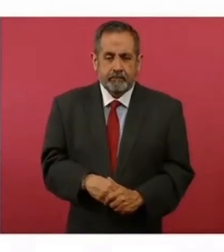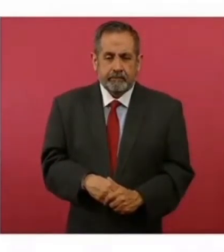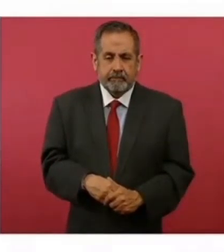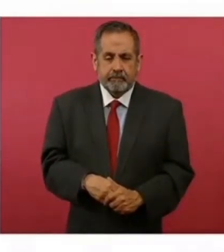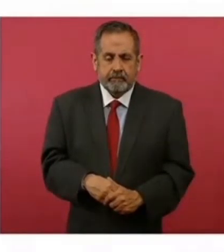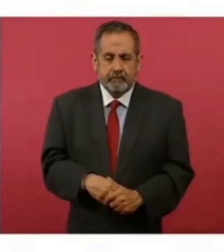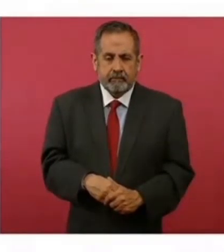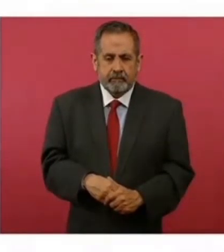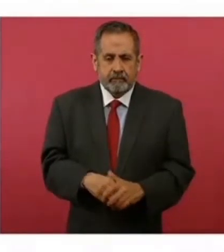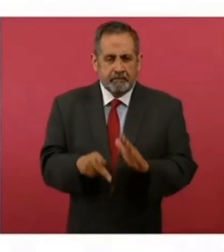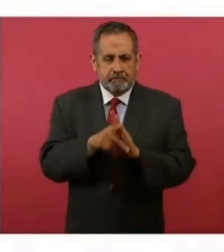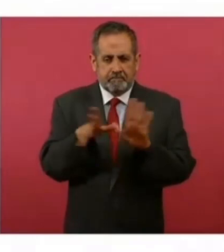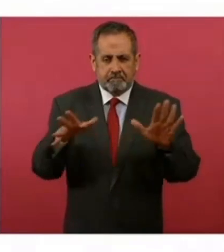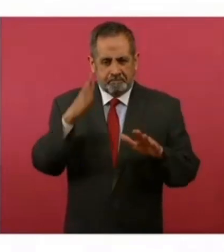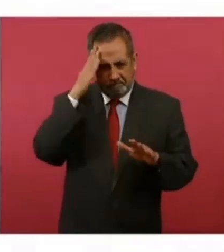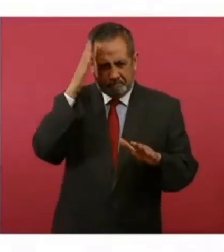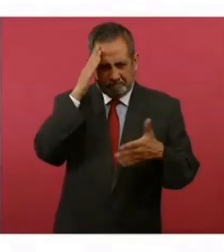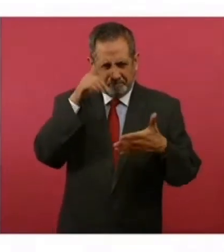de 8,